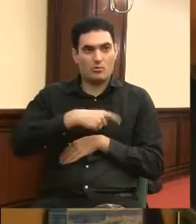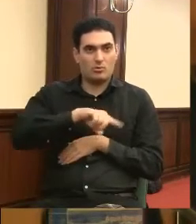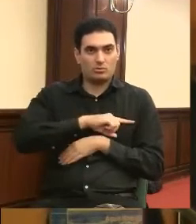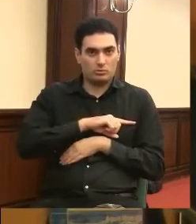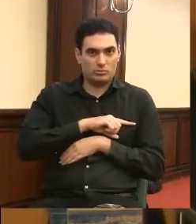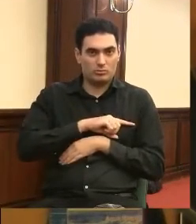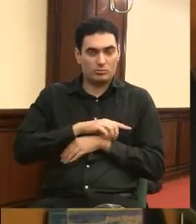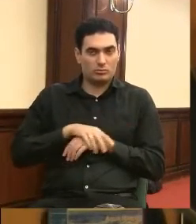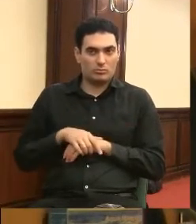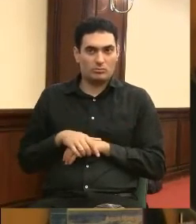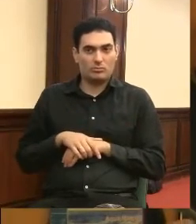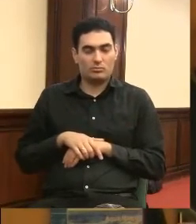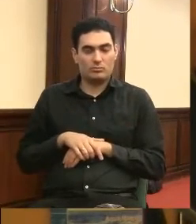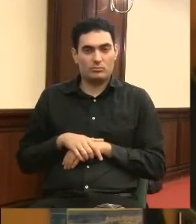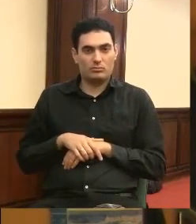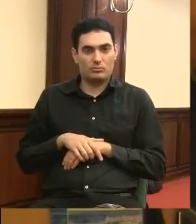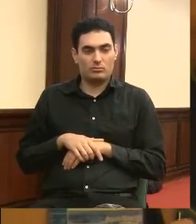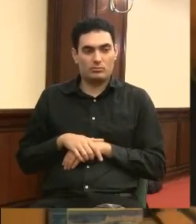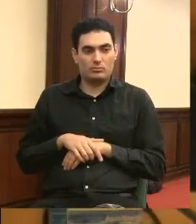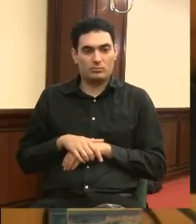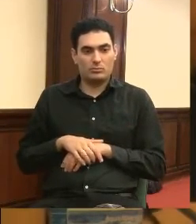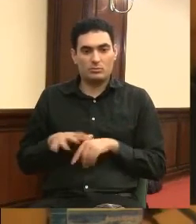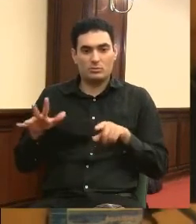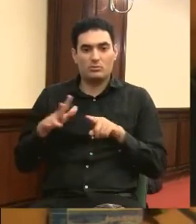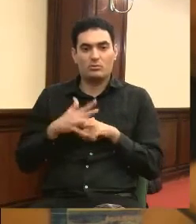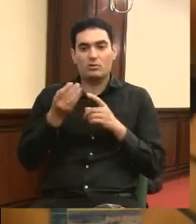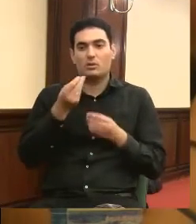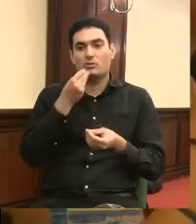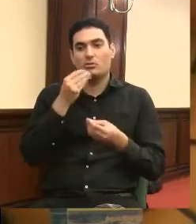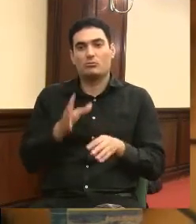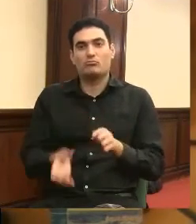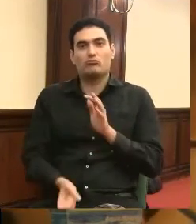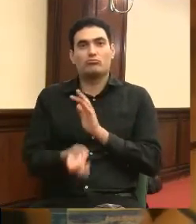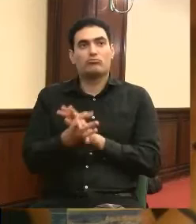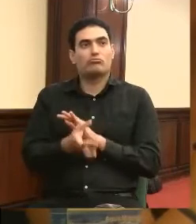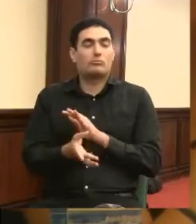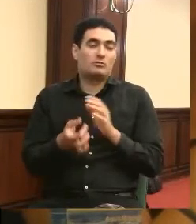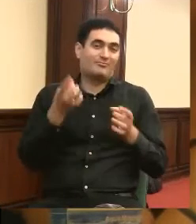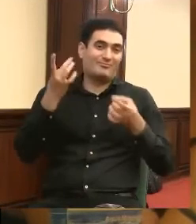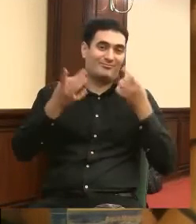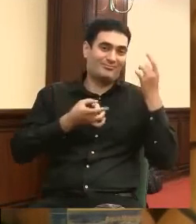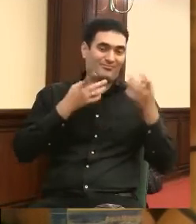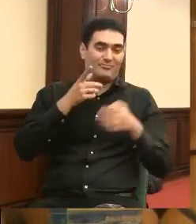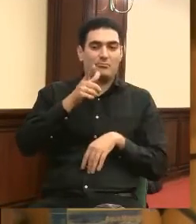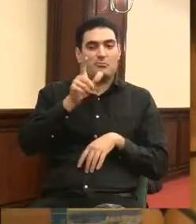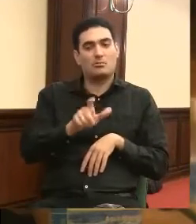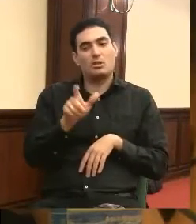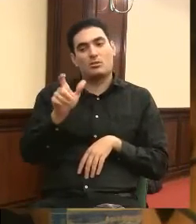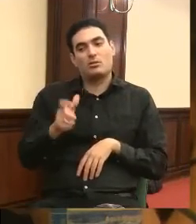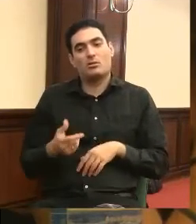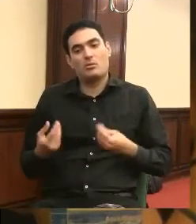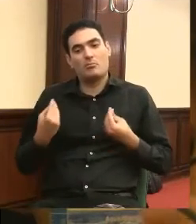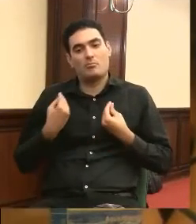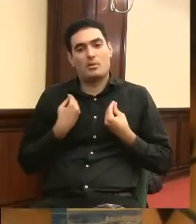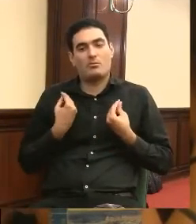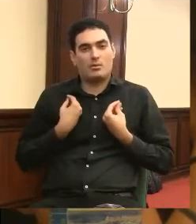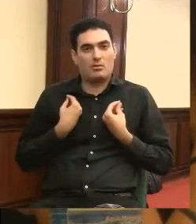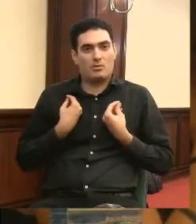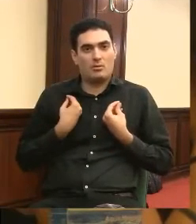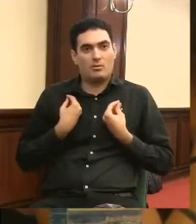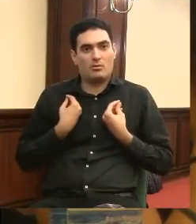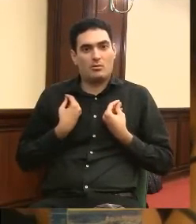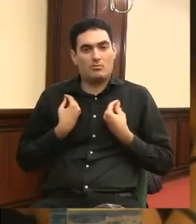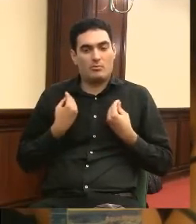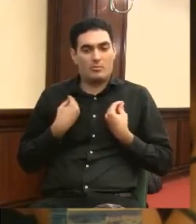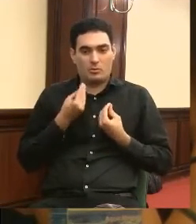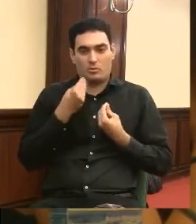recreen episodios de nuestra historia y de personajes que escribieron su propia página en